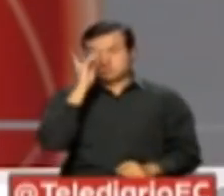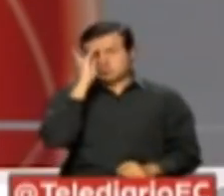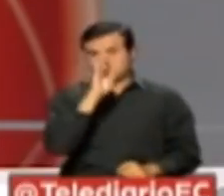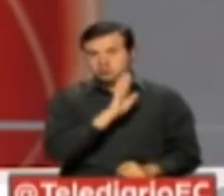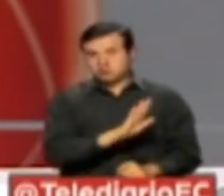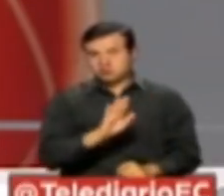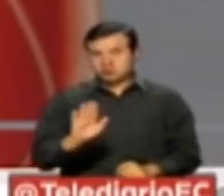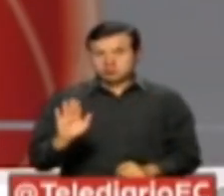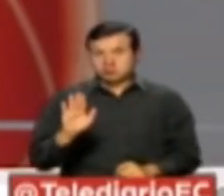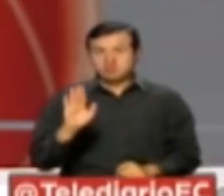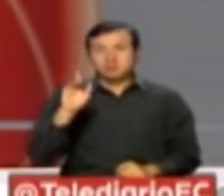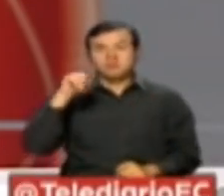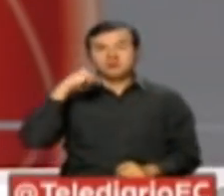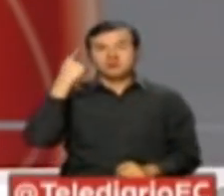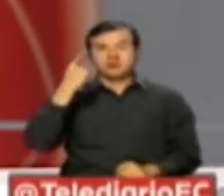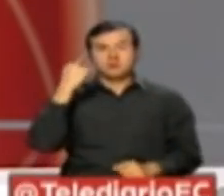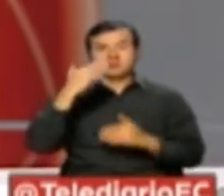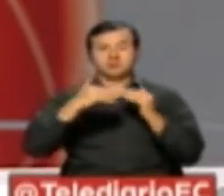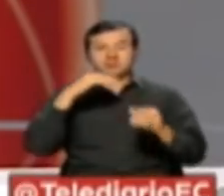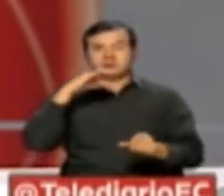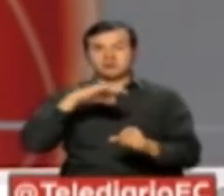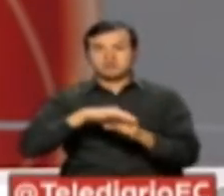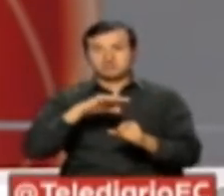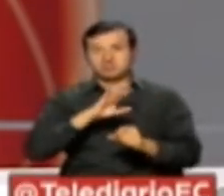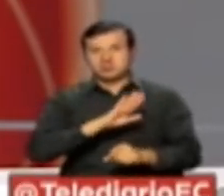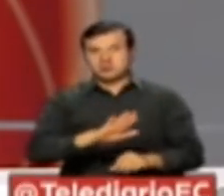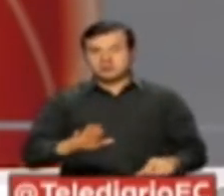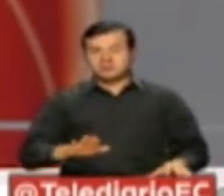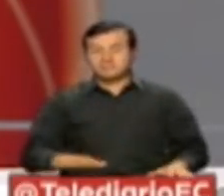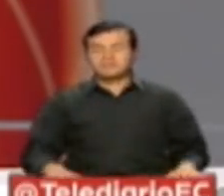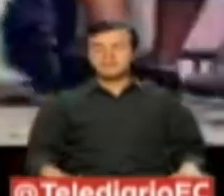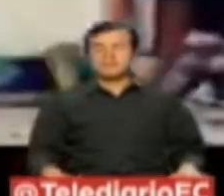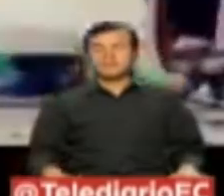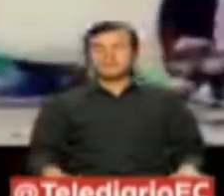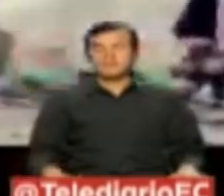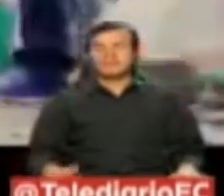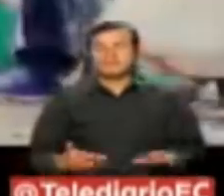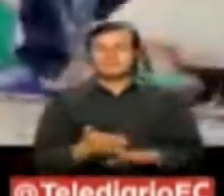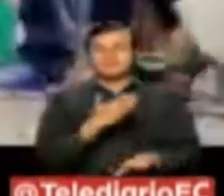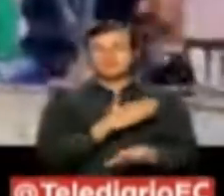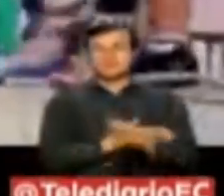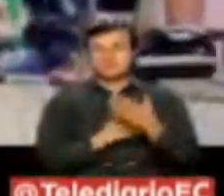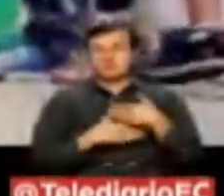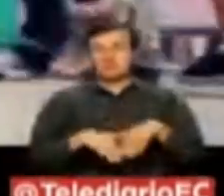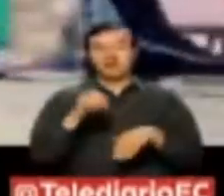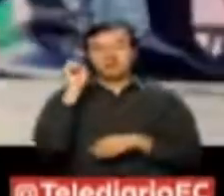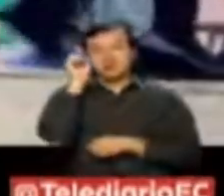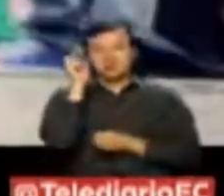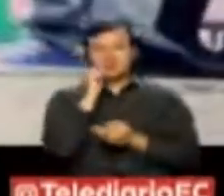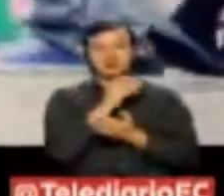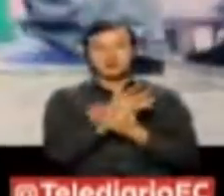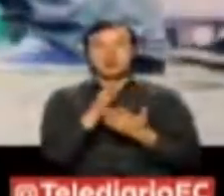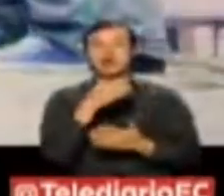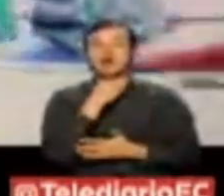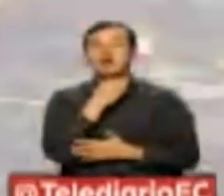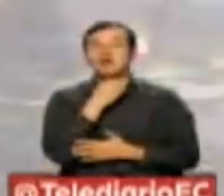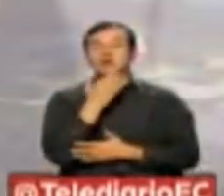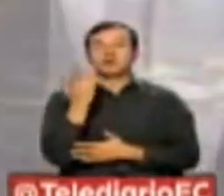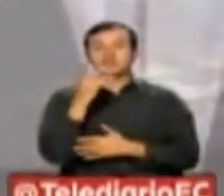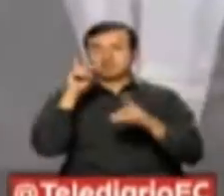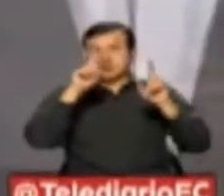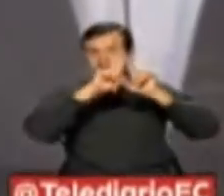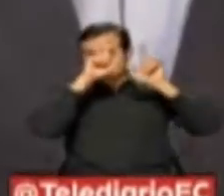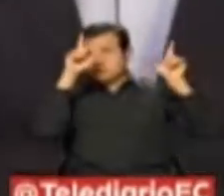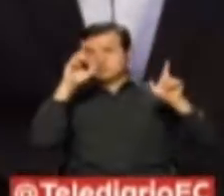en el próximo proceso electoral en su más reciente estudio de opinión correspondiente a agosto de este año la empresa